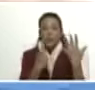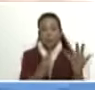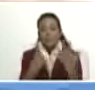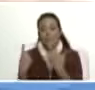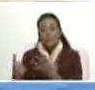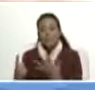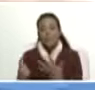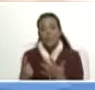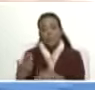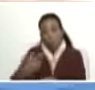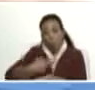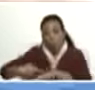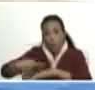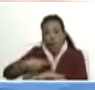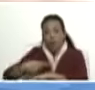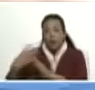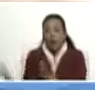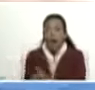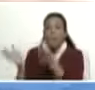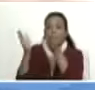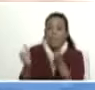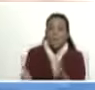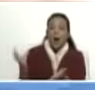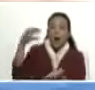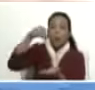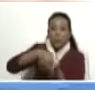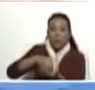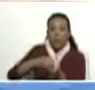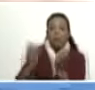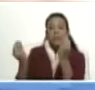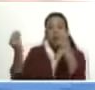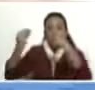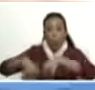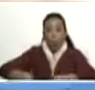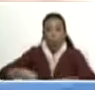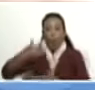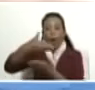vuestra excelencia pasa a formar parte del acuerdo